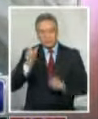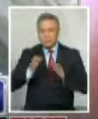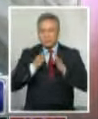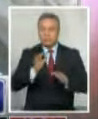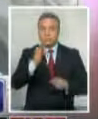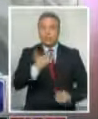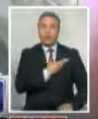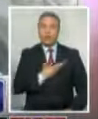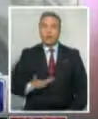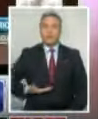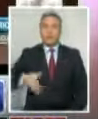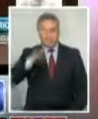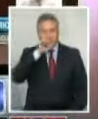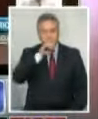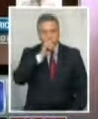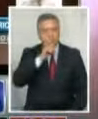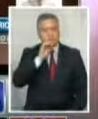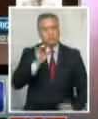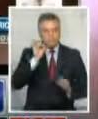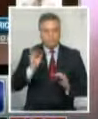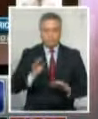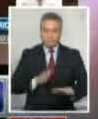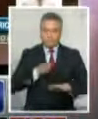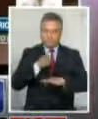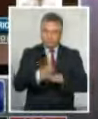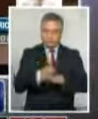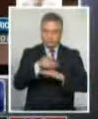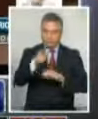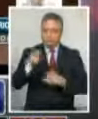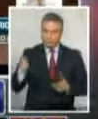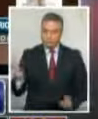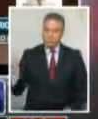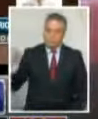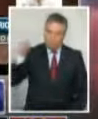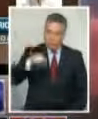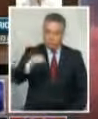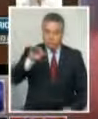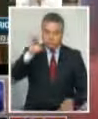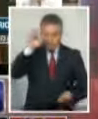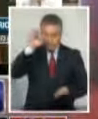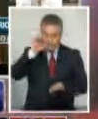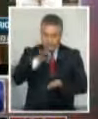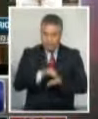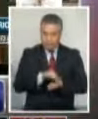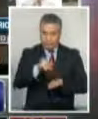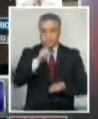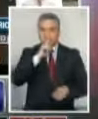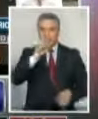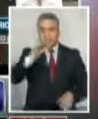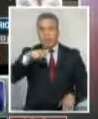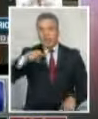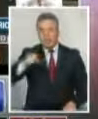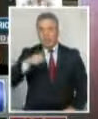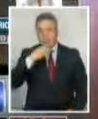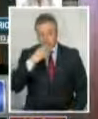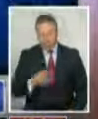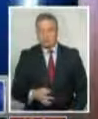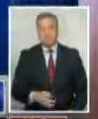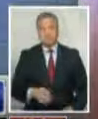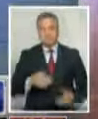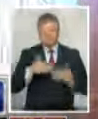peruano, si bien reafirmó el ministro del Interior peruano su llegada al aeropuerto de Tacna, reafirmó la tesis peruana respecto